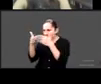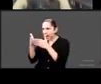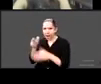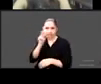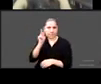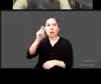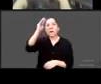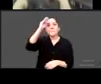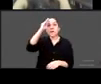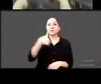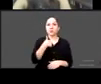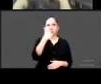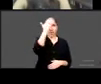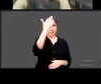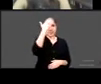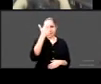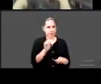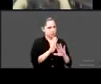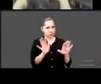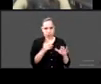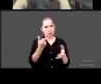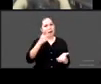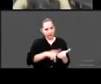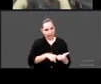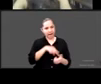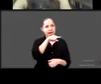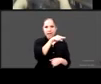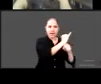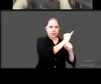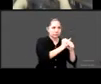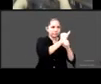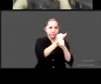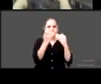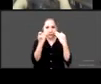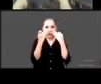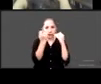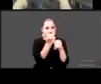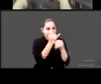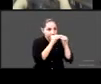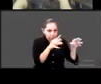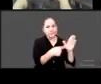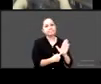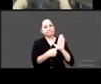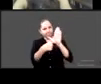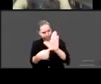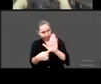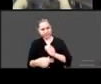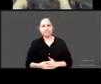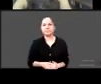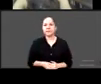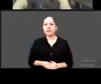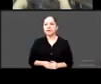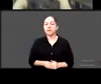solo me encargué de traer lo que la evidencia ha estado diciendo. La primera es que el niño o la